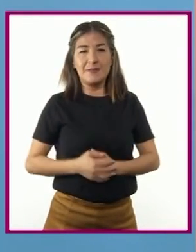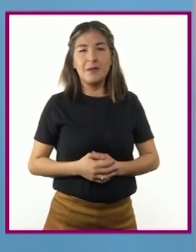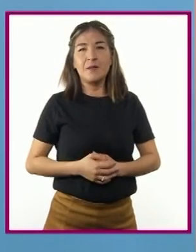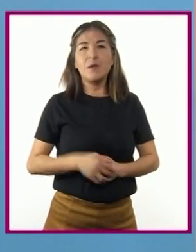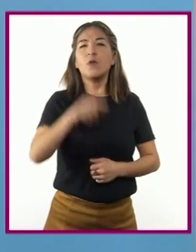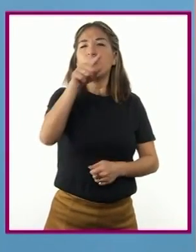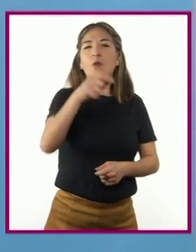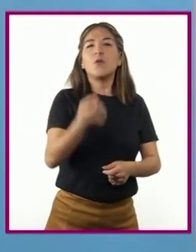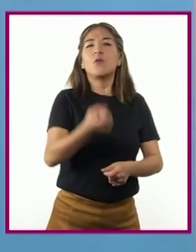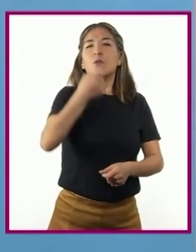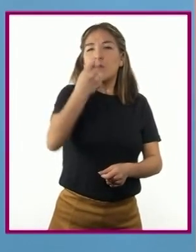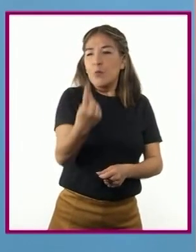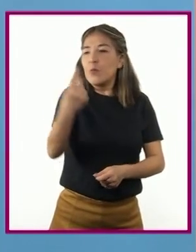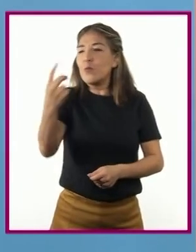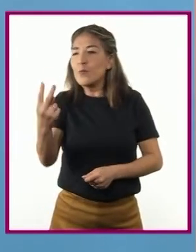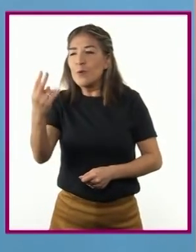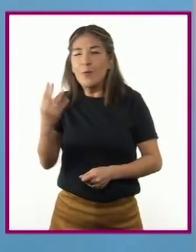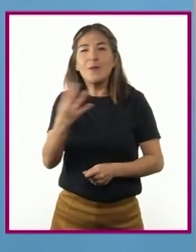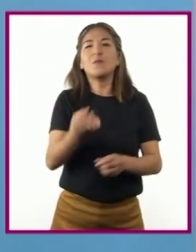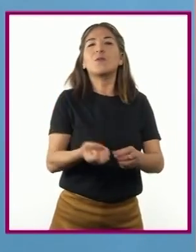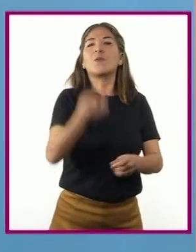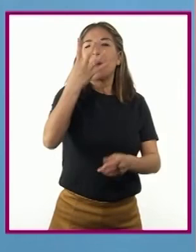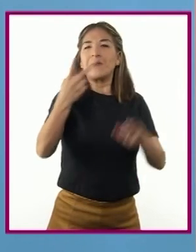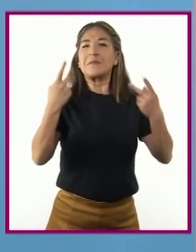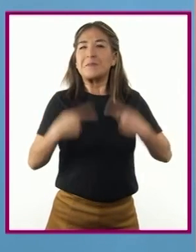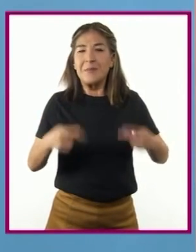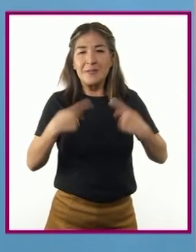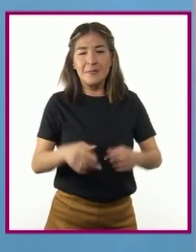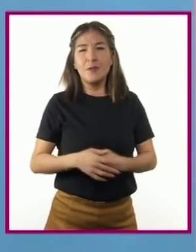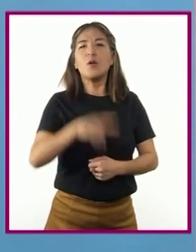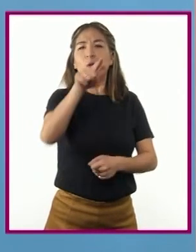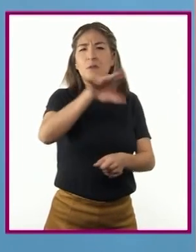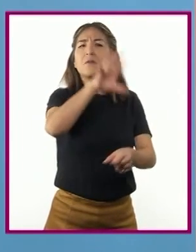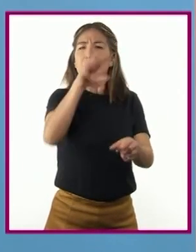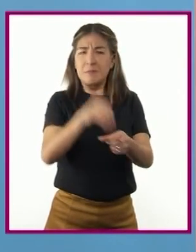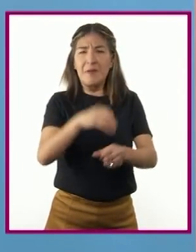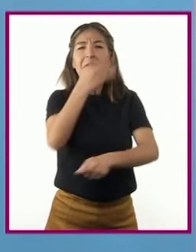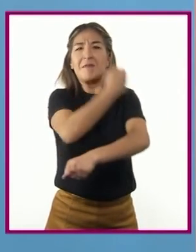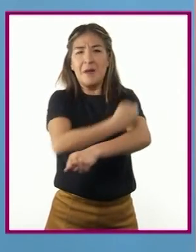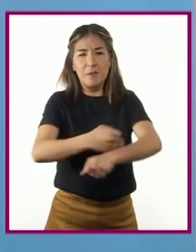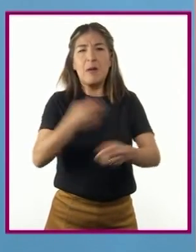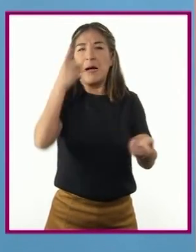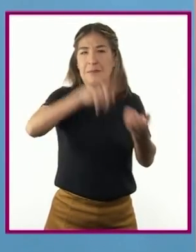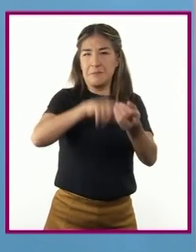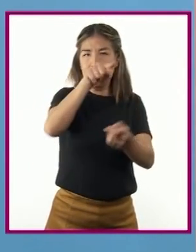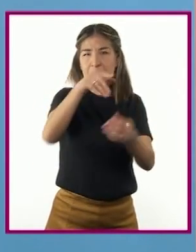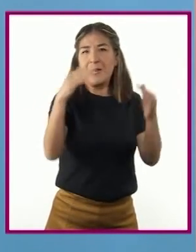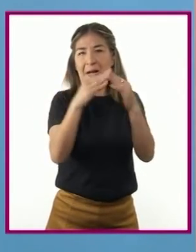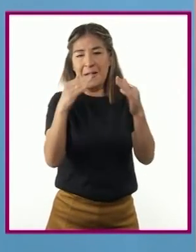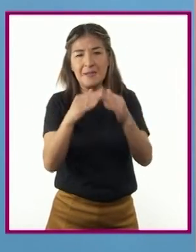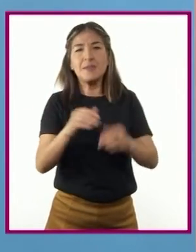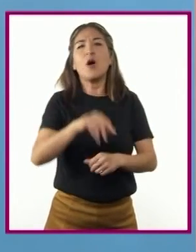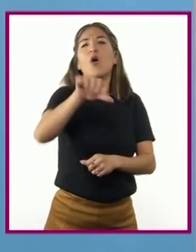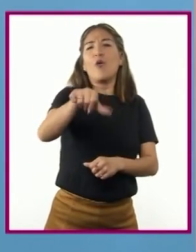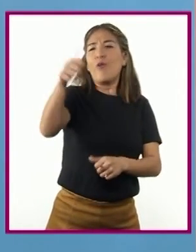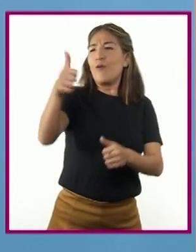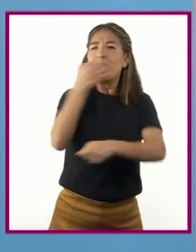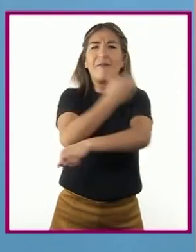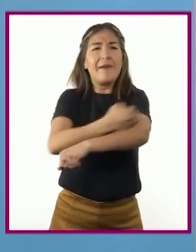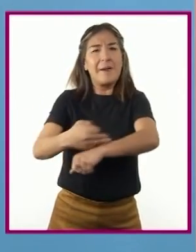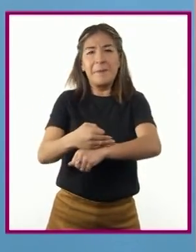un conteo de su familia ampliada. Es decir, incluyan a las personas que viven con ustedes y a otros